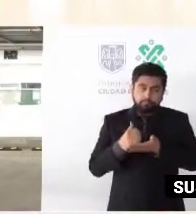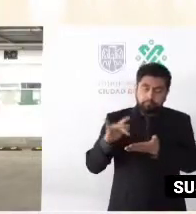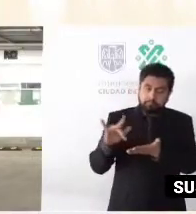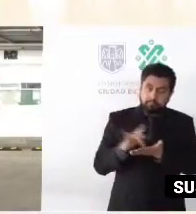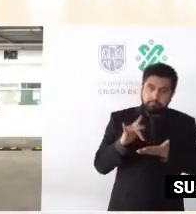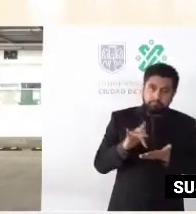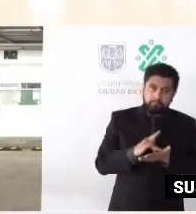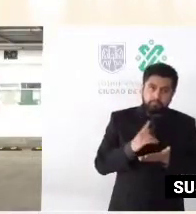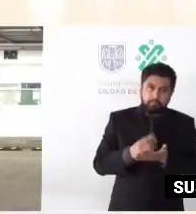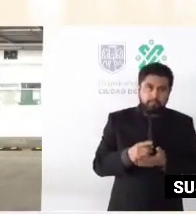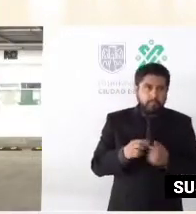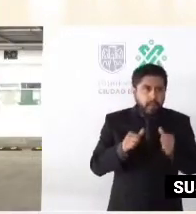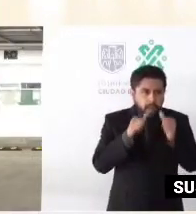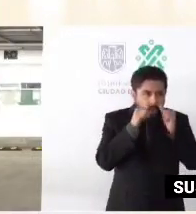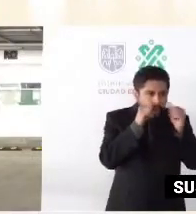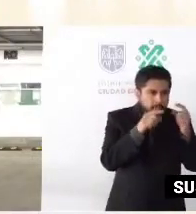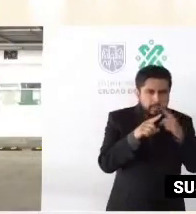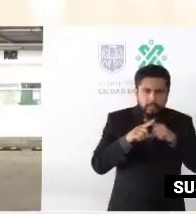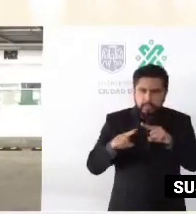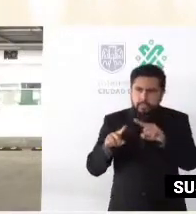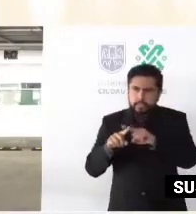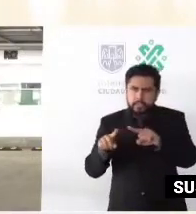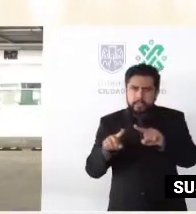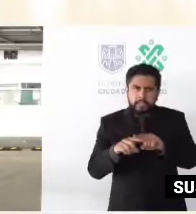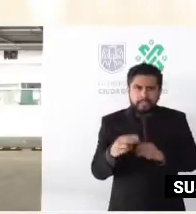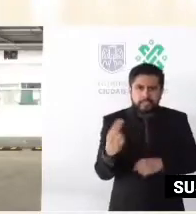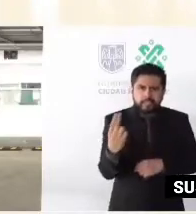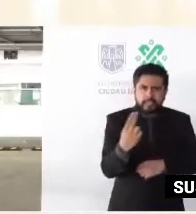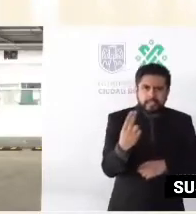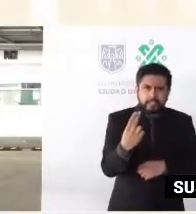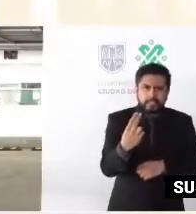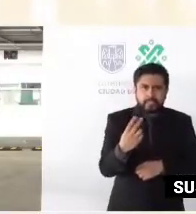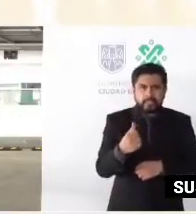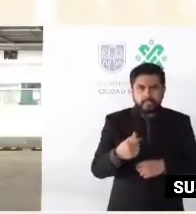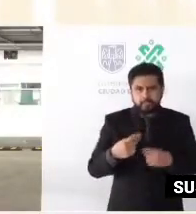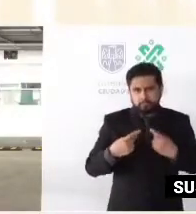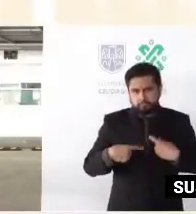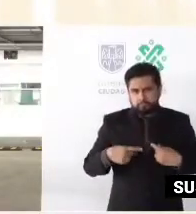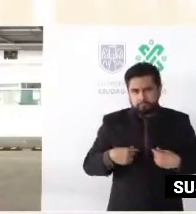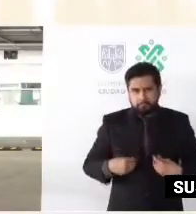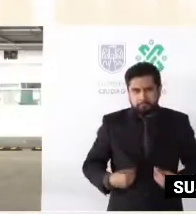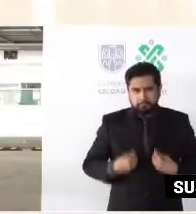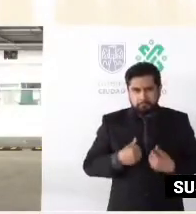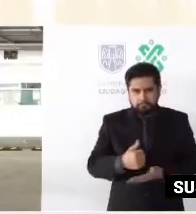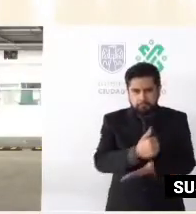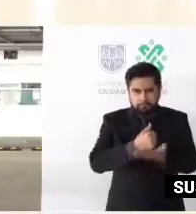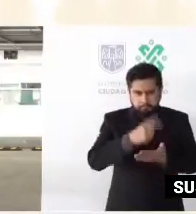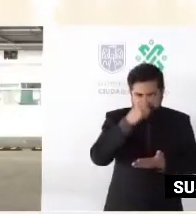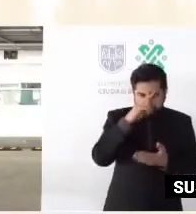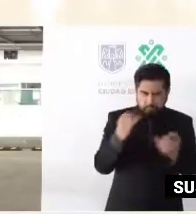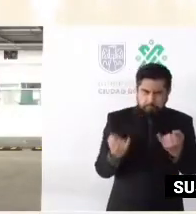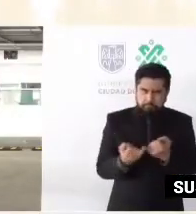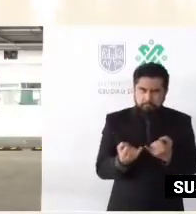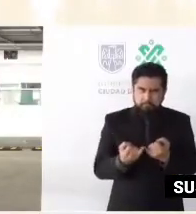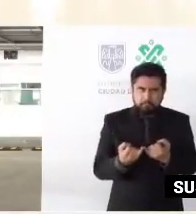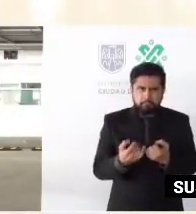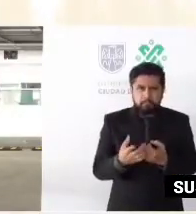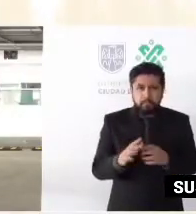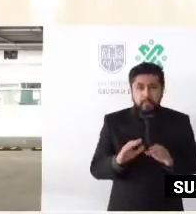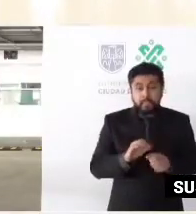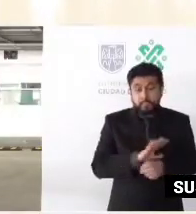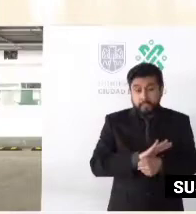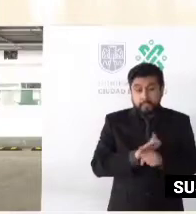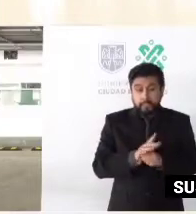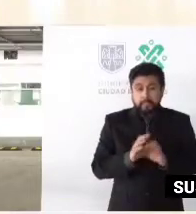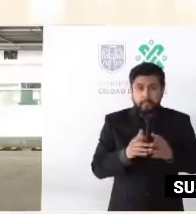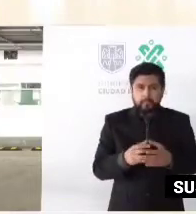nosotros atendiendo todas las necesidades de la Ciudad de México frente a la pandemia, pero además apoyando en el equipamiento y en